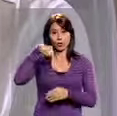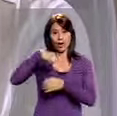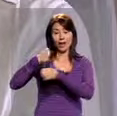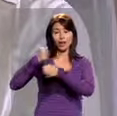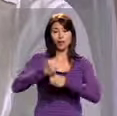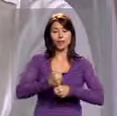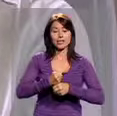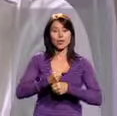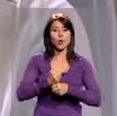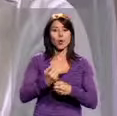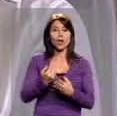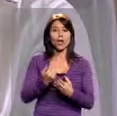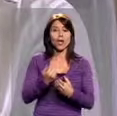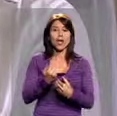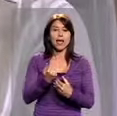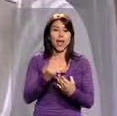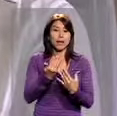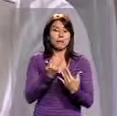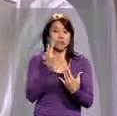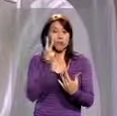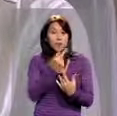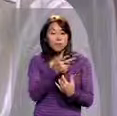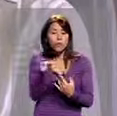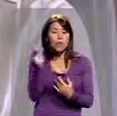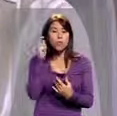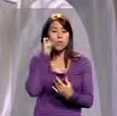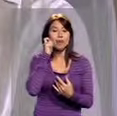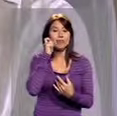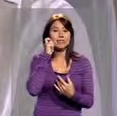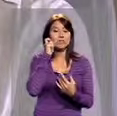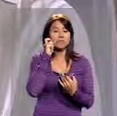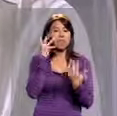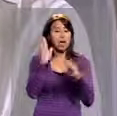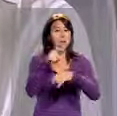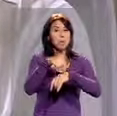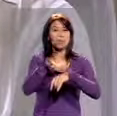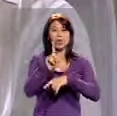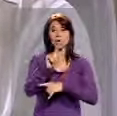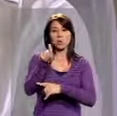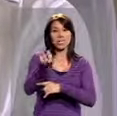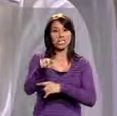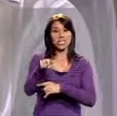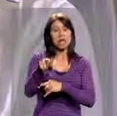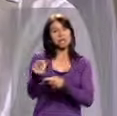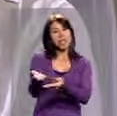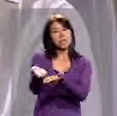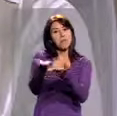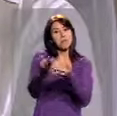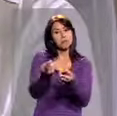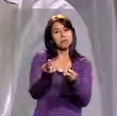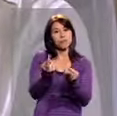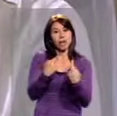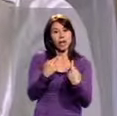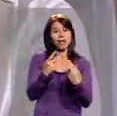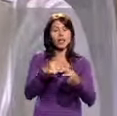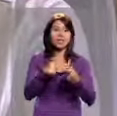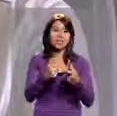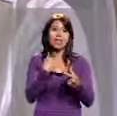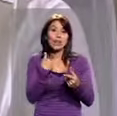fundación hemos tenido mujeres que ya cuando no las ocupan vienen y no las donan, entonces tenemos una muy pequeña